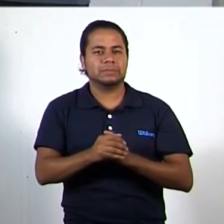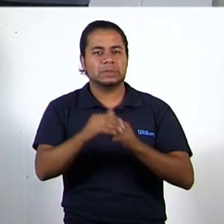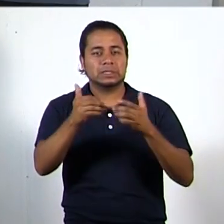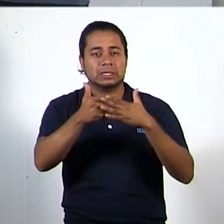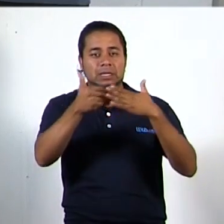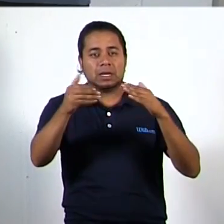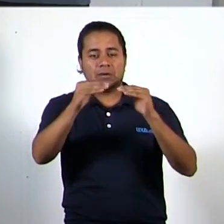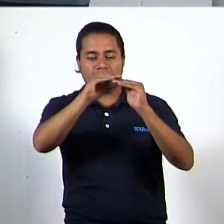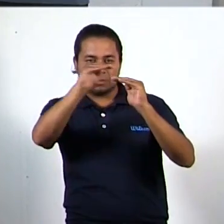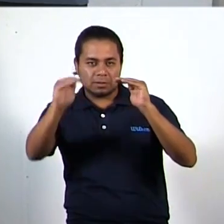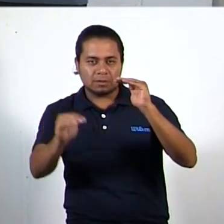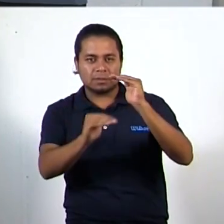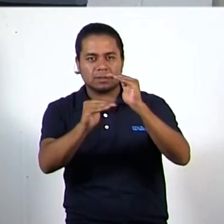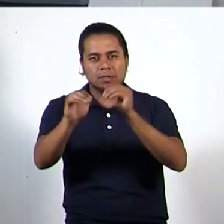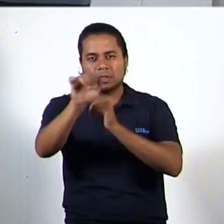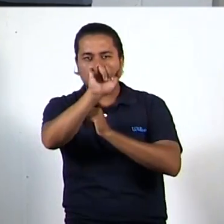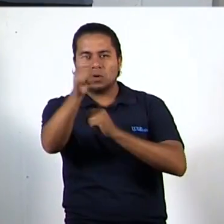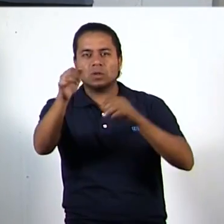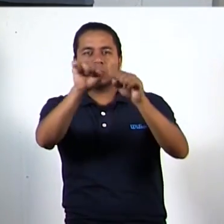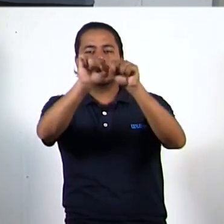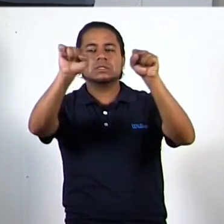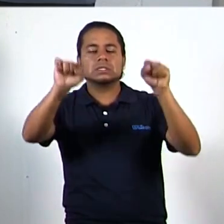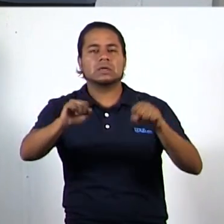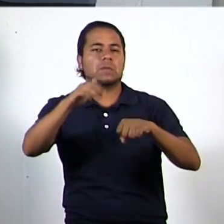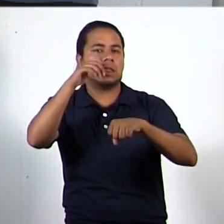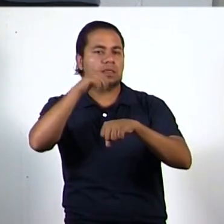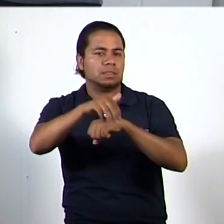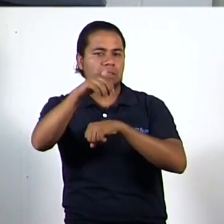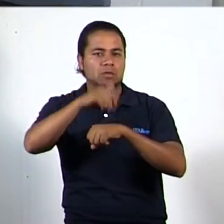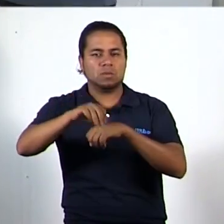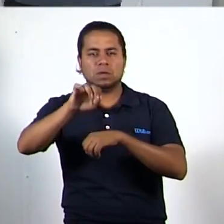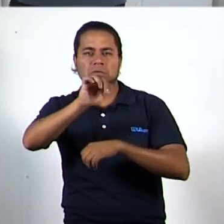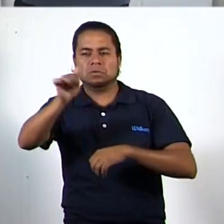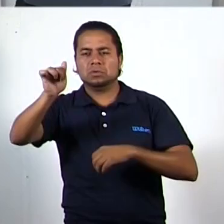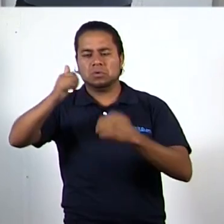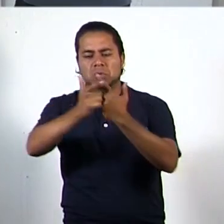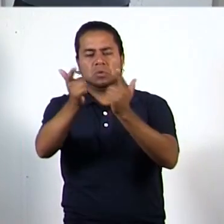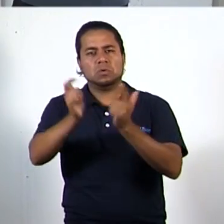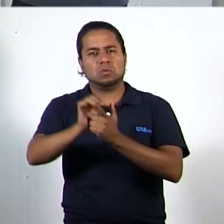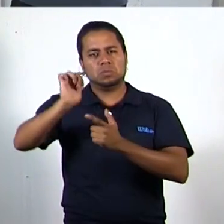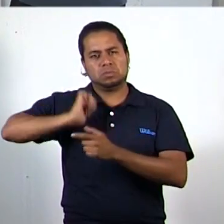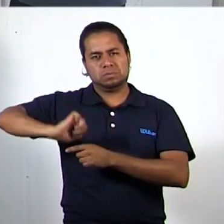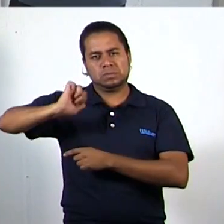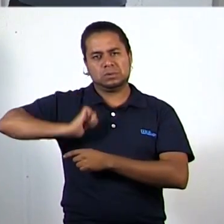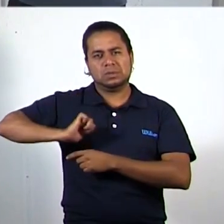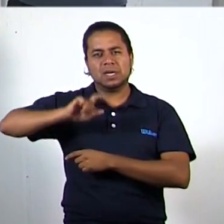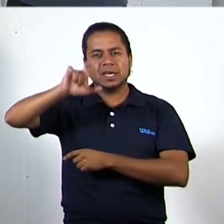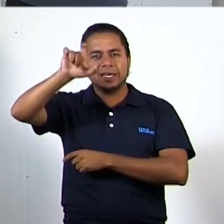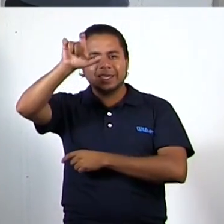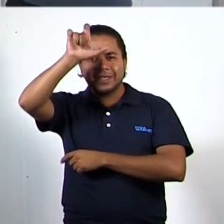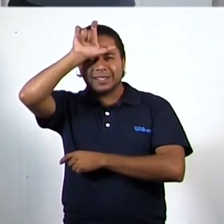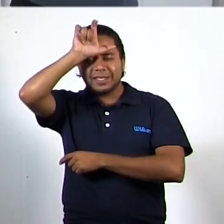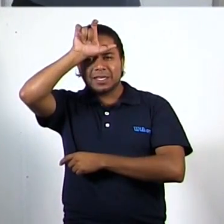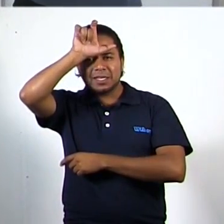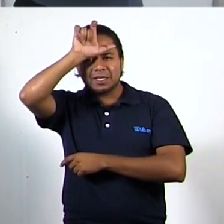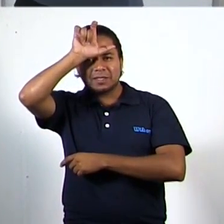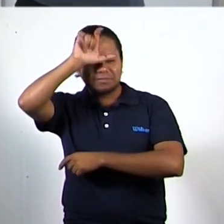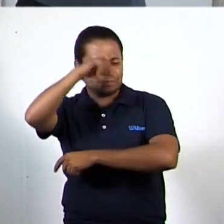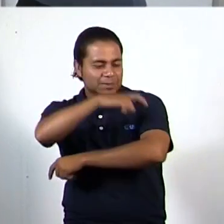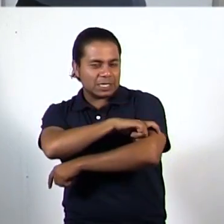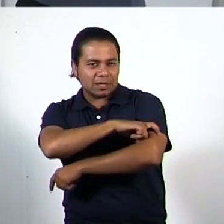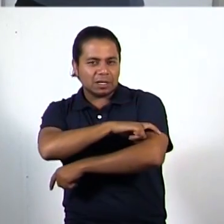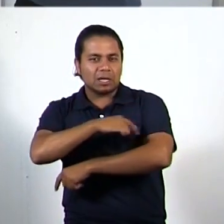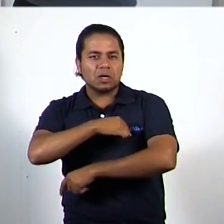ver también otro sistema de numeración en otra civilización, que es el de los egipcios. Estoy seguro